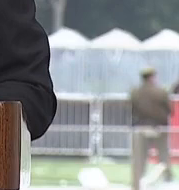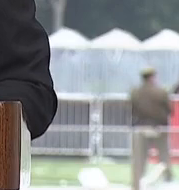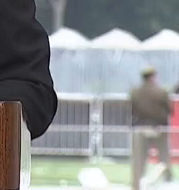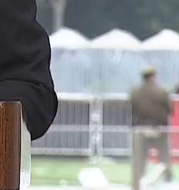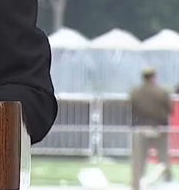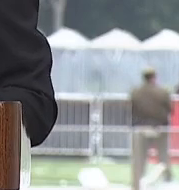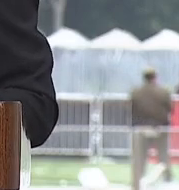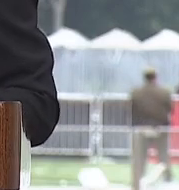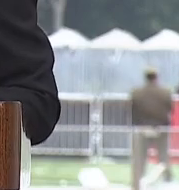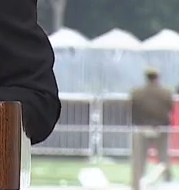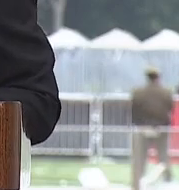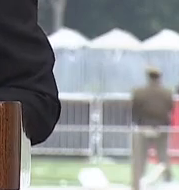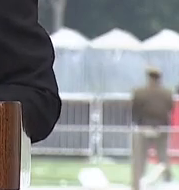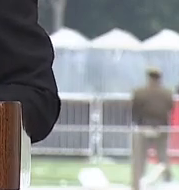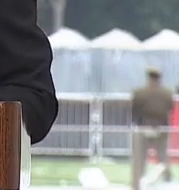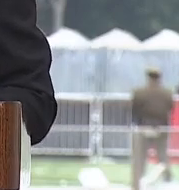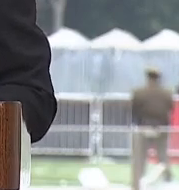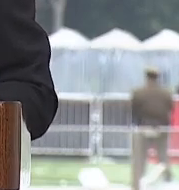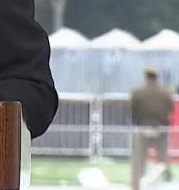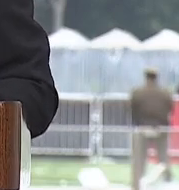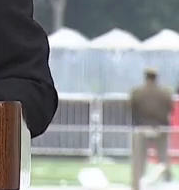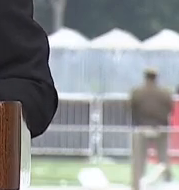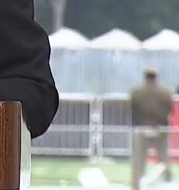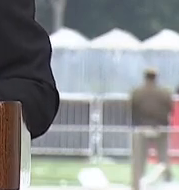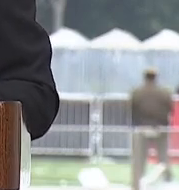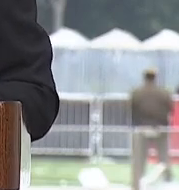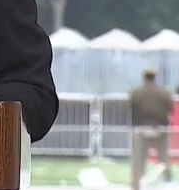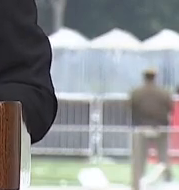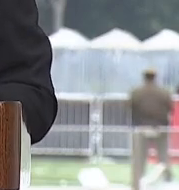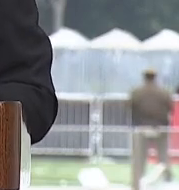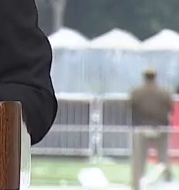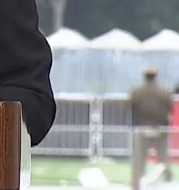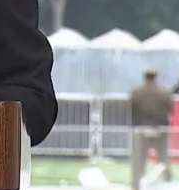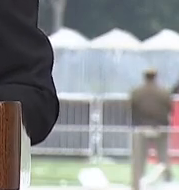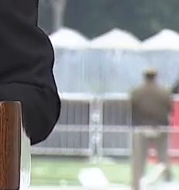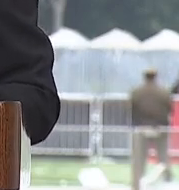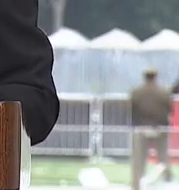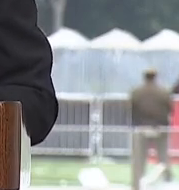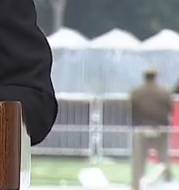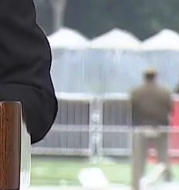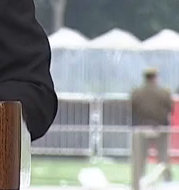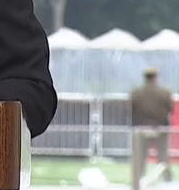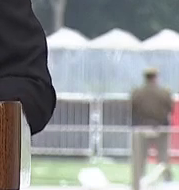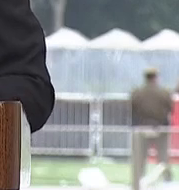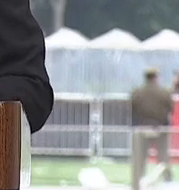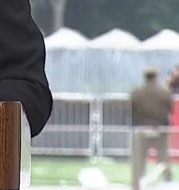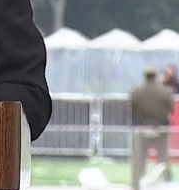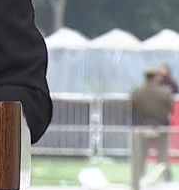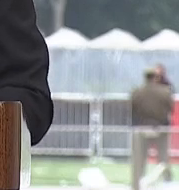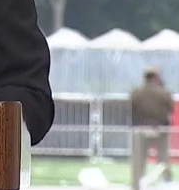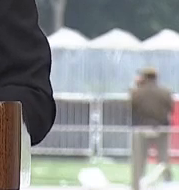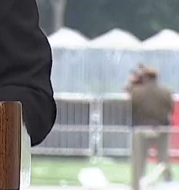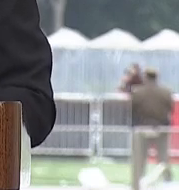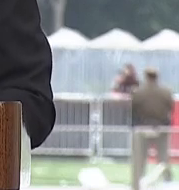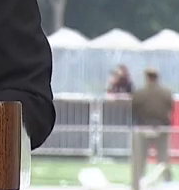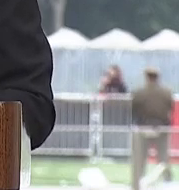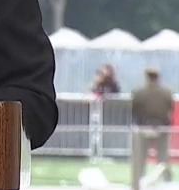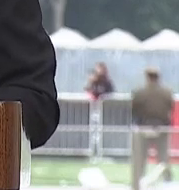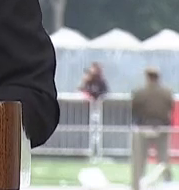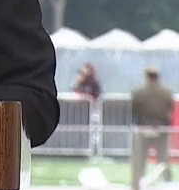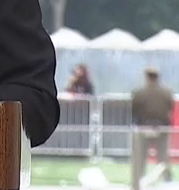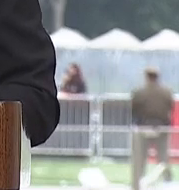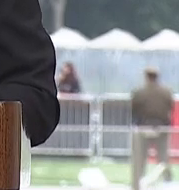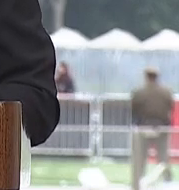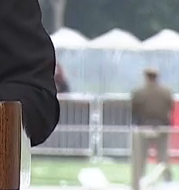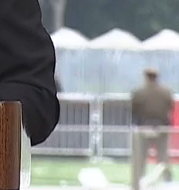señaló que eso no es así, que hay que justamente darle soluciones a esos problemas que la gente mantiene. tiene hasta el día de hoy. Señaló también el presidente